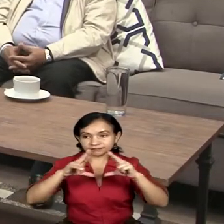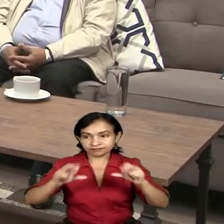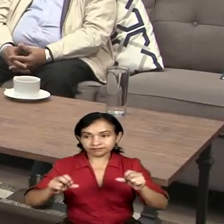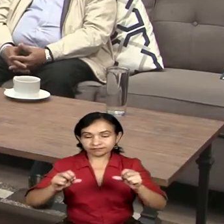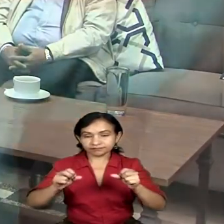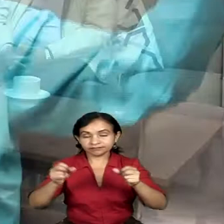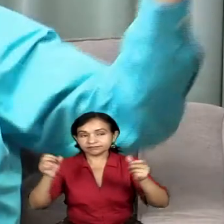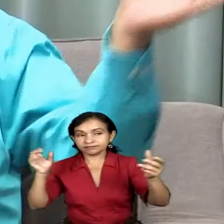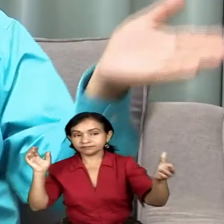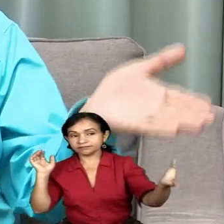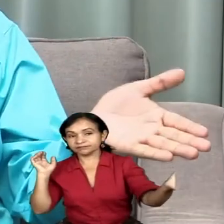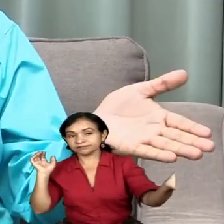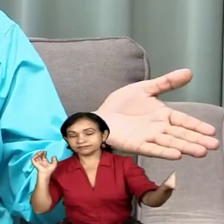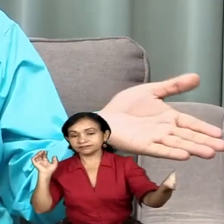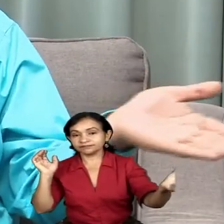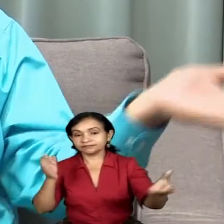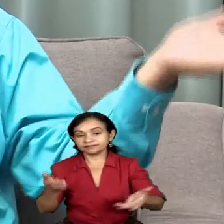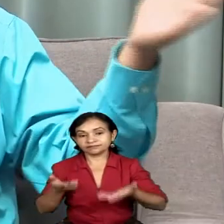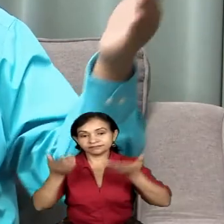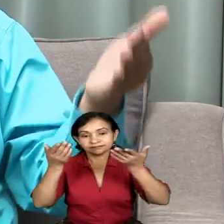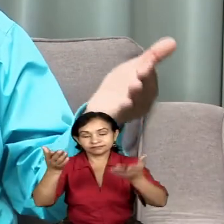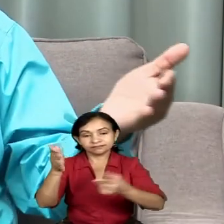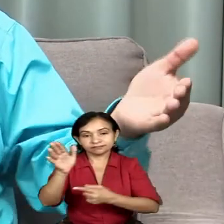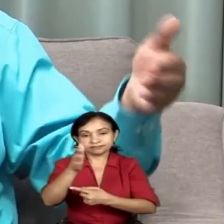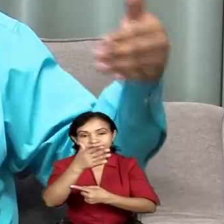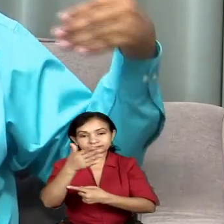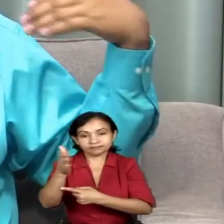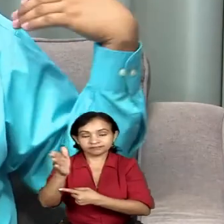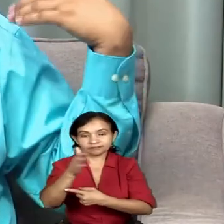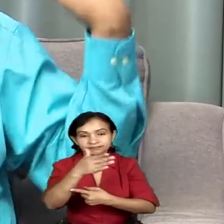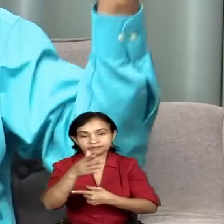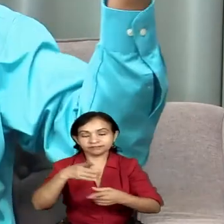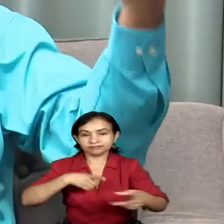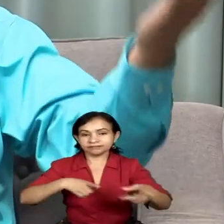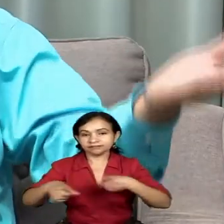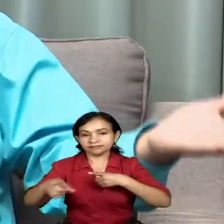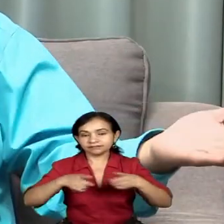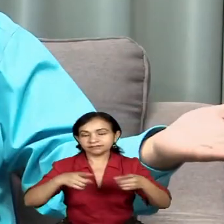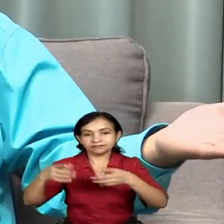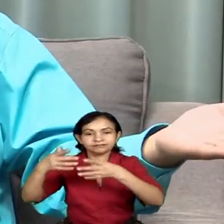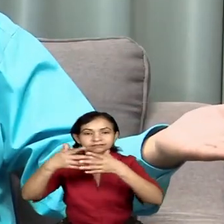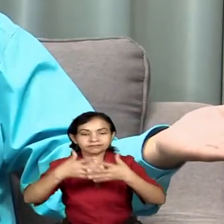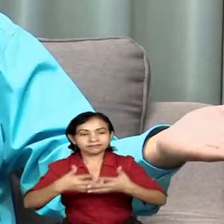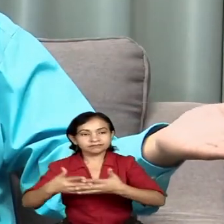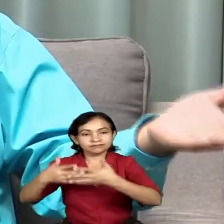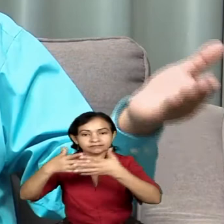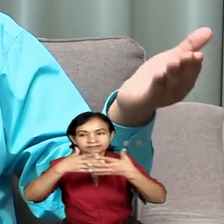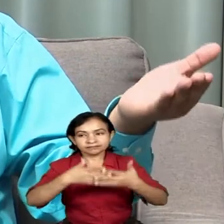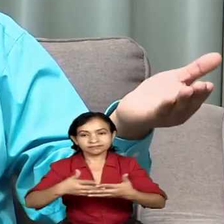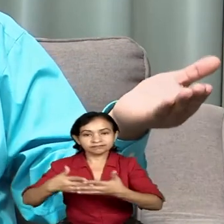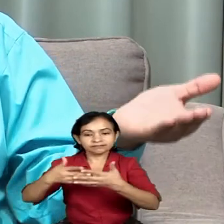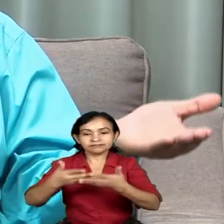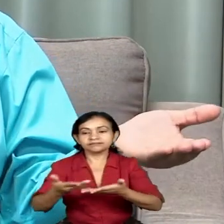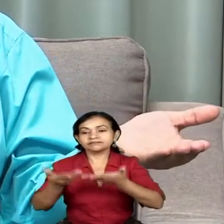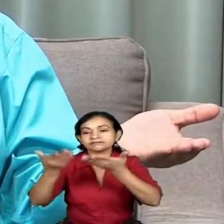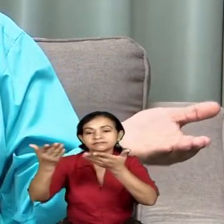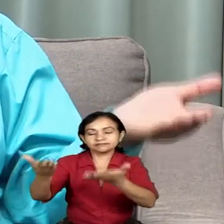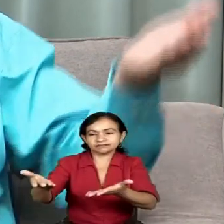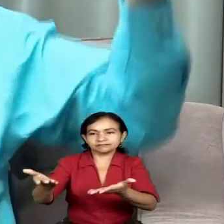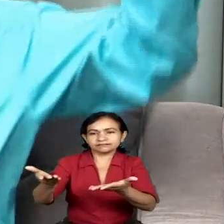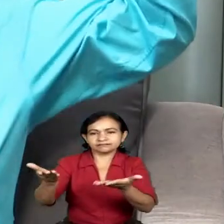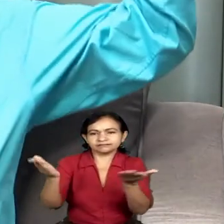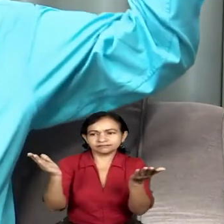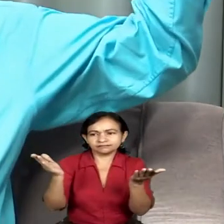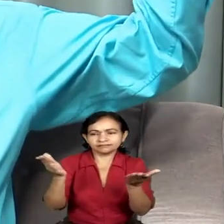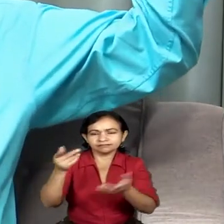Jacinto precisamente a hacer la entrega de la bandera de Nicaragua al delegado de Estados Unidos para venir. Es decir, era una cosa, y